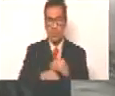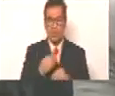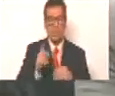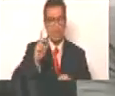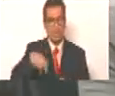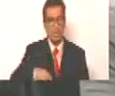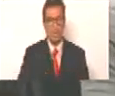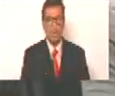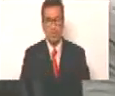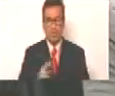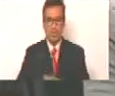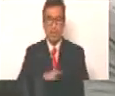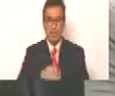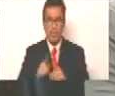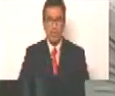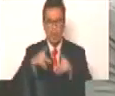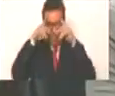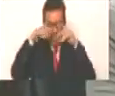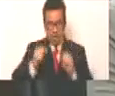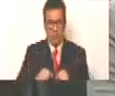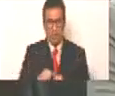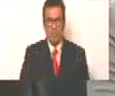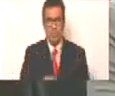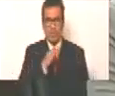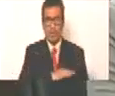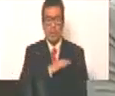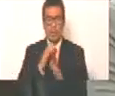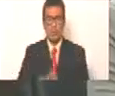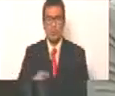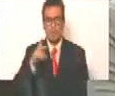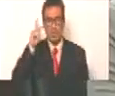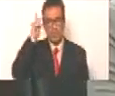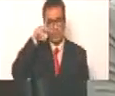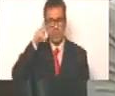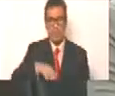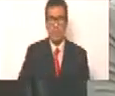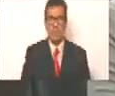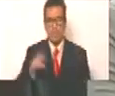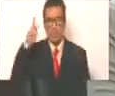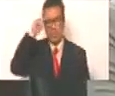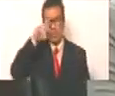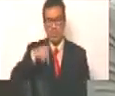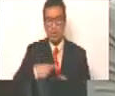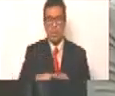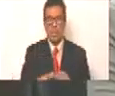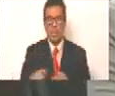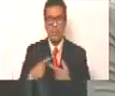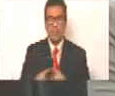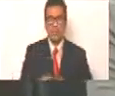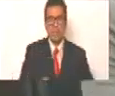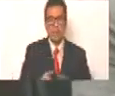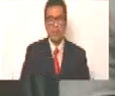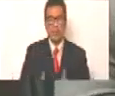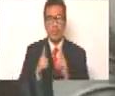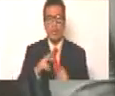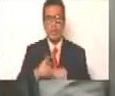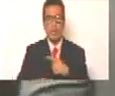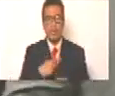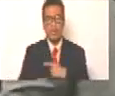médicas, profesionales, hay sociólogas, psicólogas, una gran diversidad que nos ha permitido el proceso de la